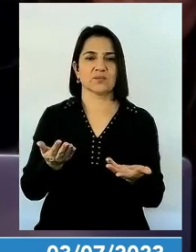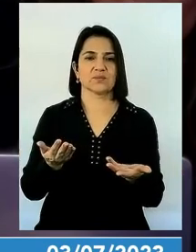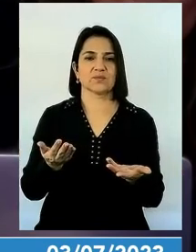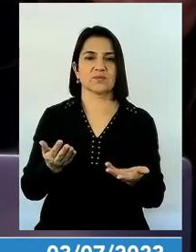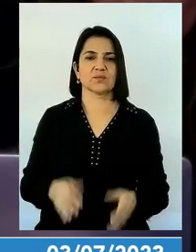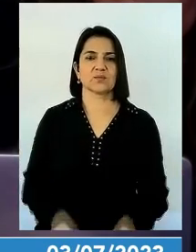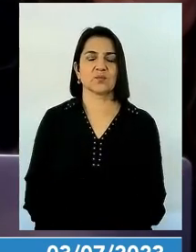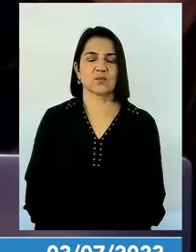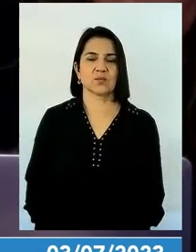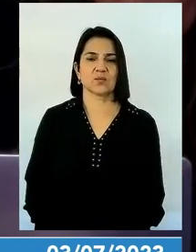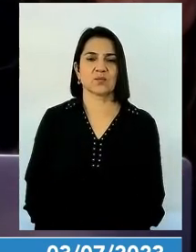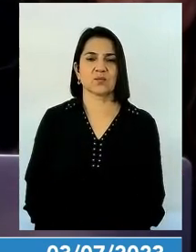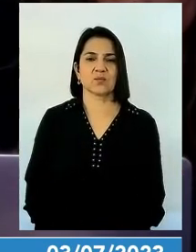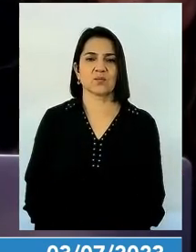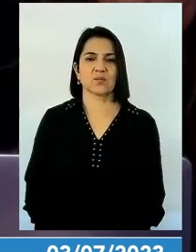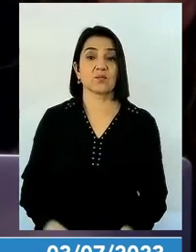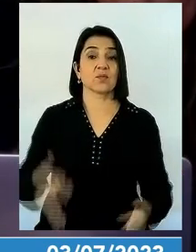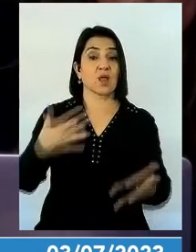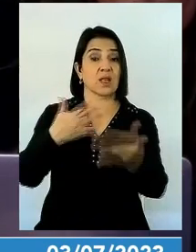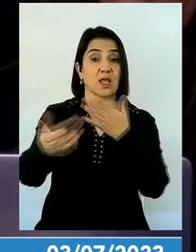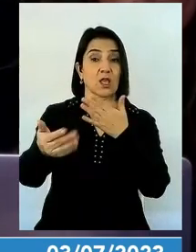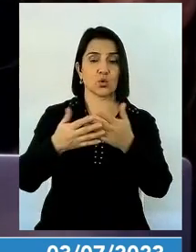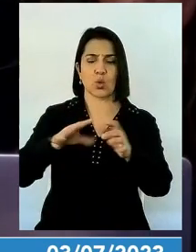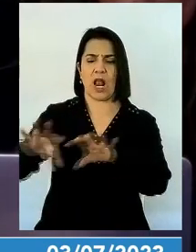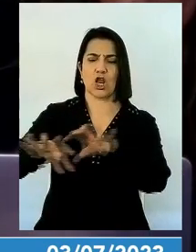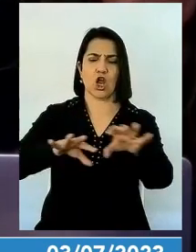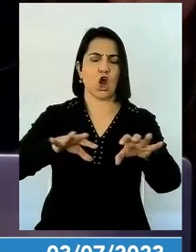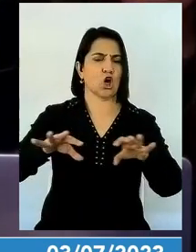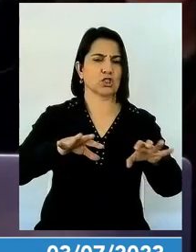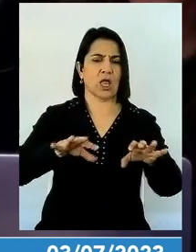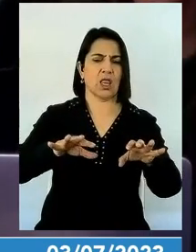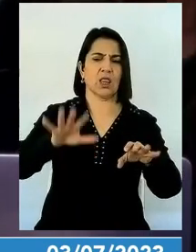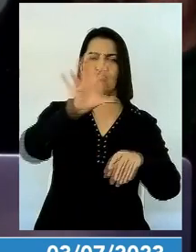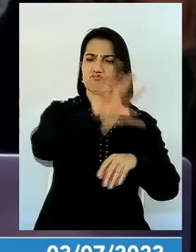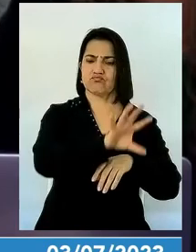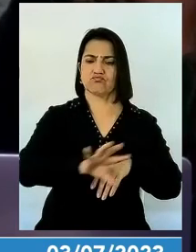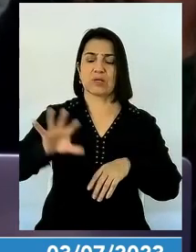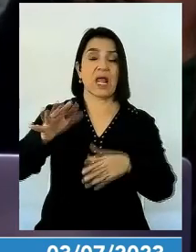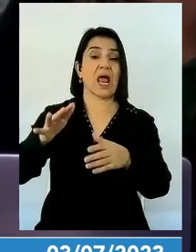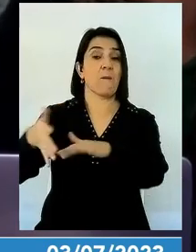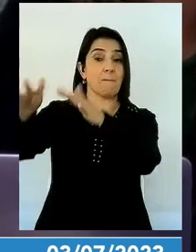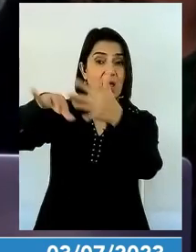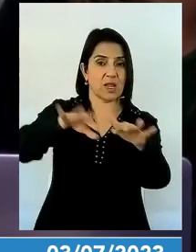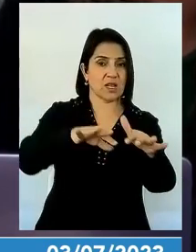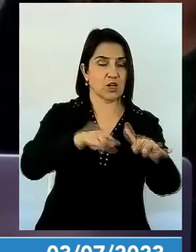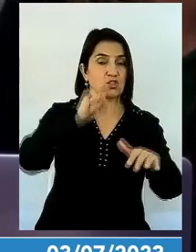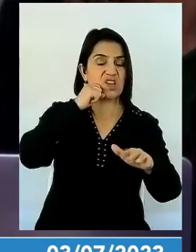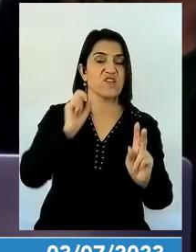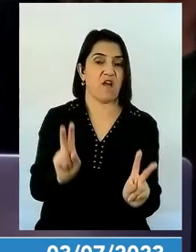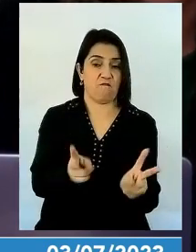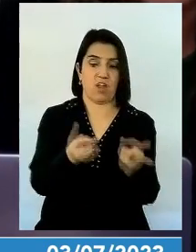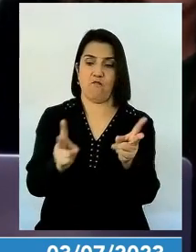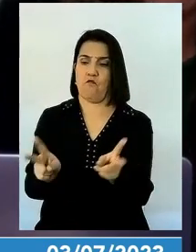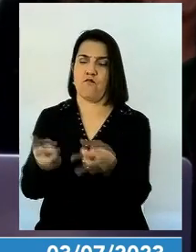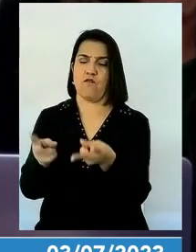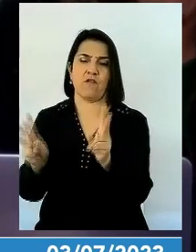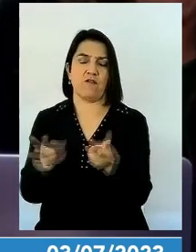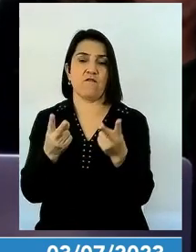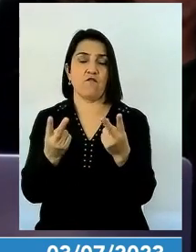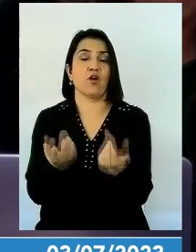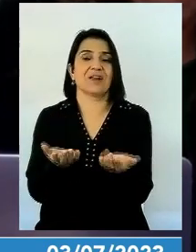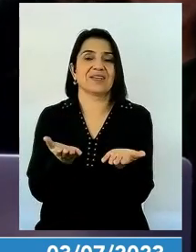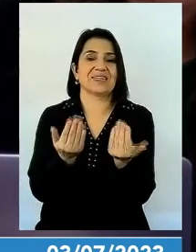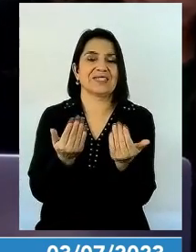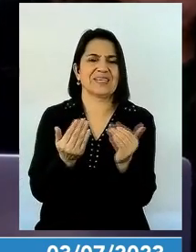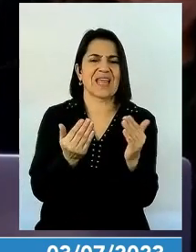los ecosistemas marinos son recursos vivos y ellos necesitan para sostener su equilibrio